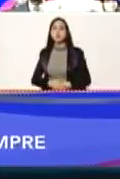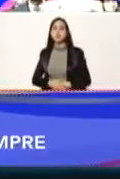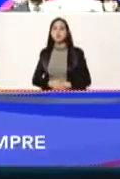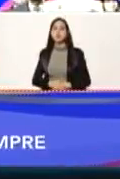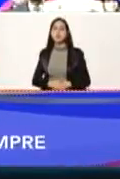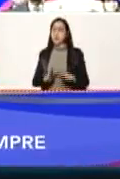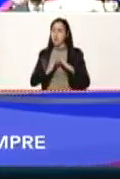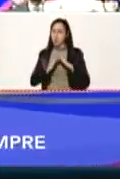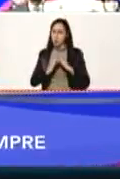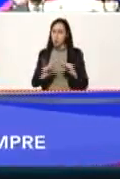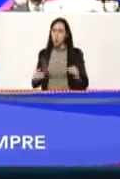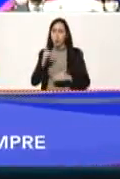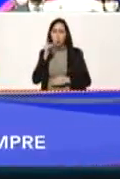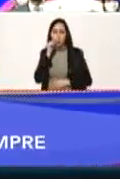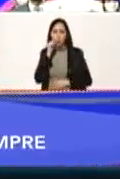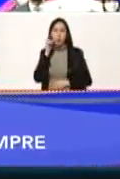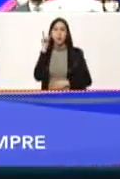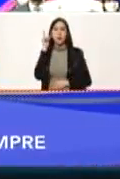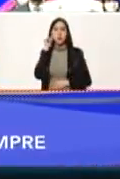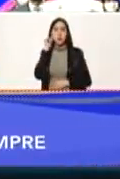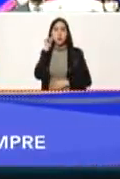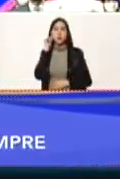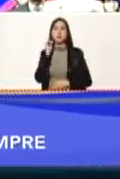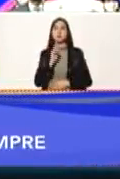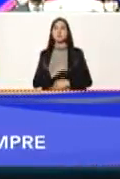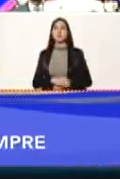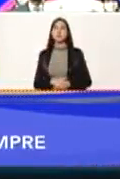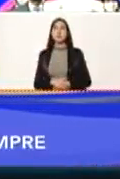a todos, a todas.